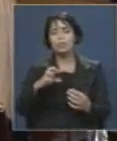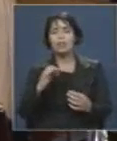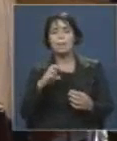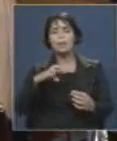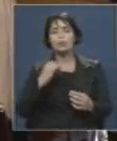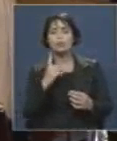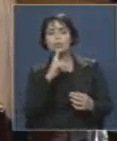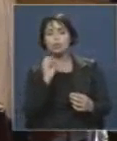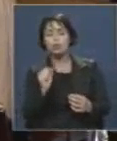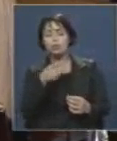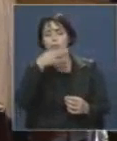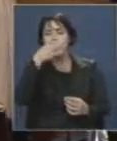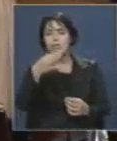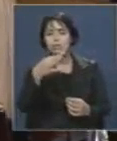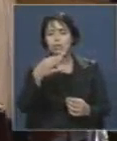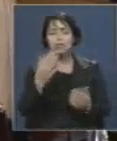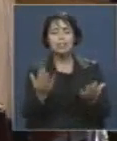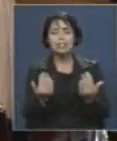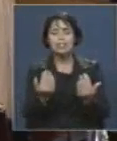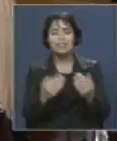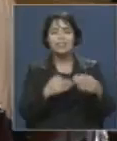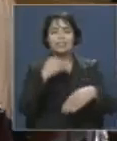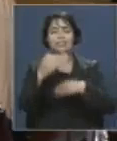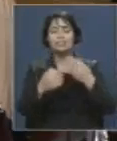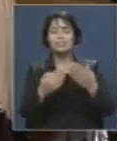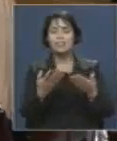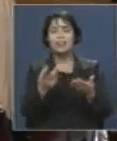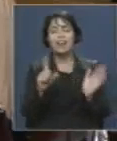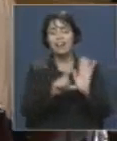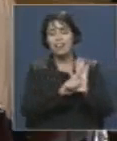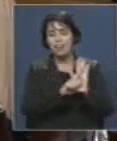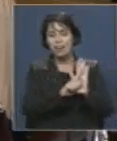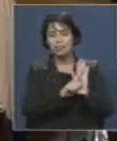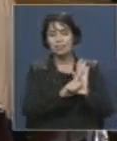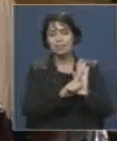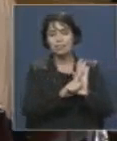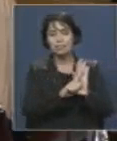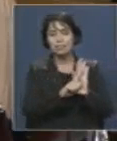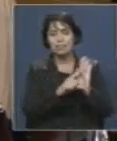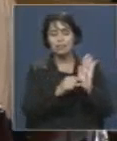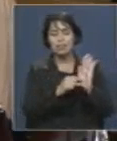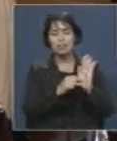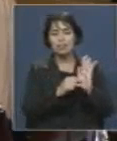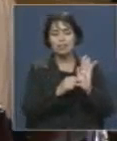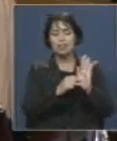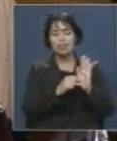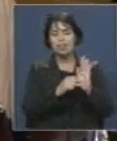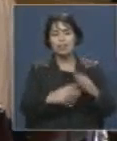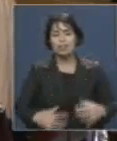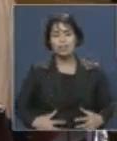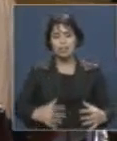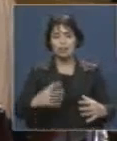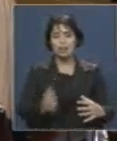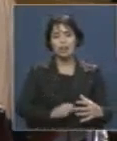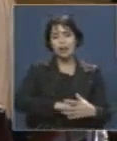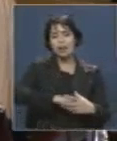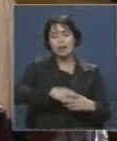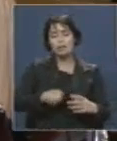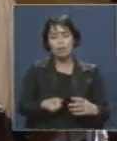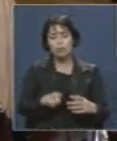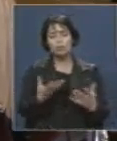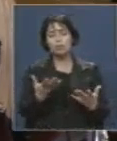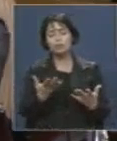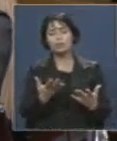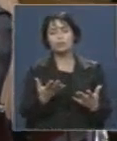71 decía que la necesidad de avanzar a la eventual legalización de esta interrupción del embarazo en términos más inmediatos, una ampliación de los